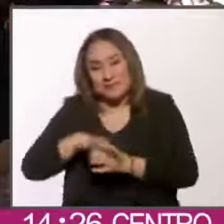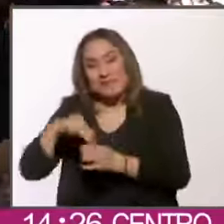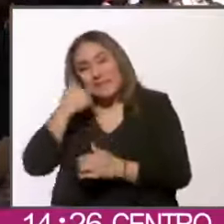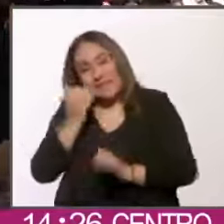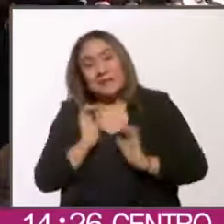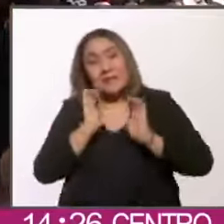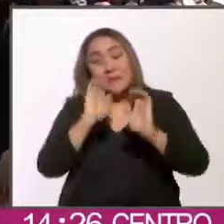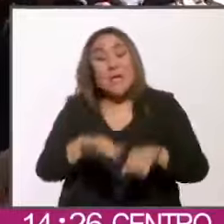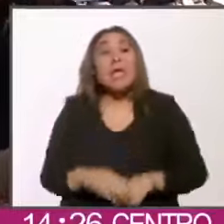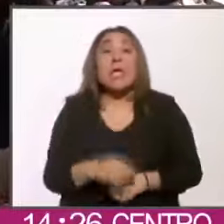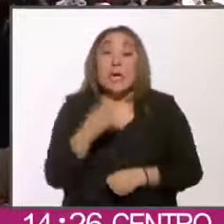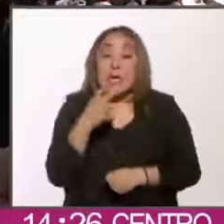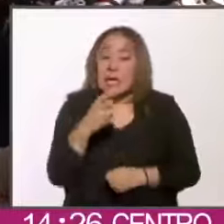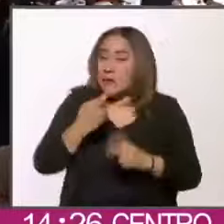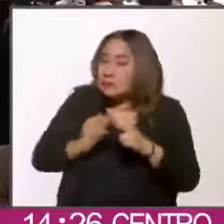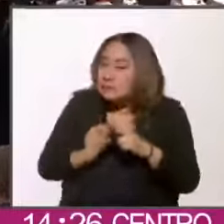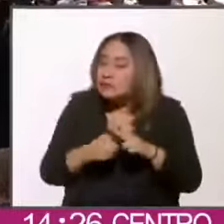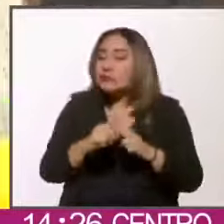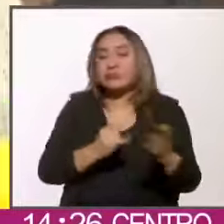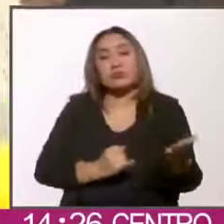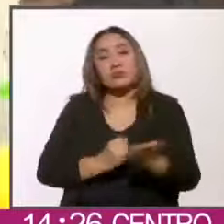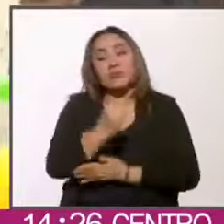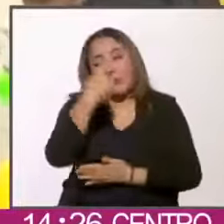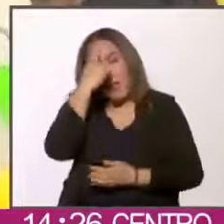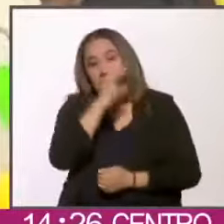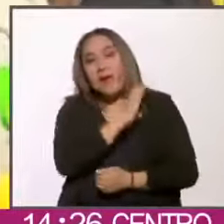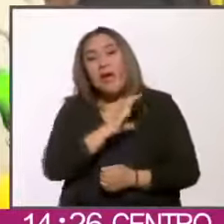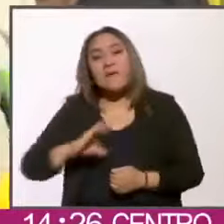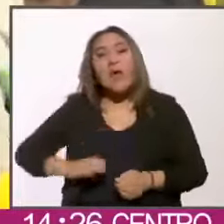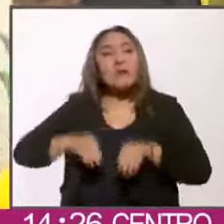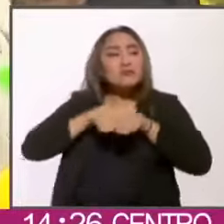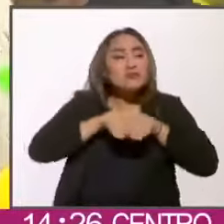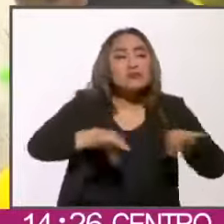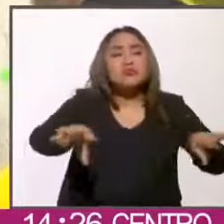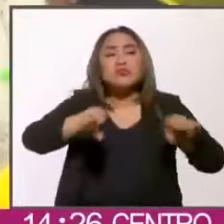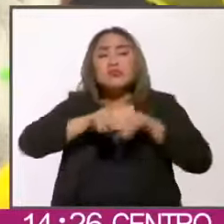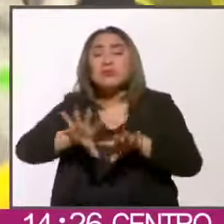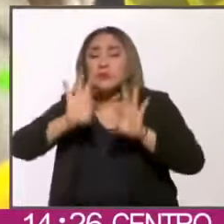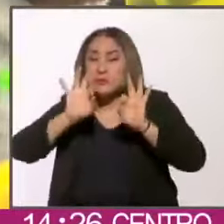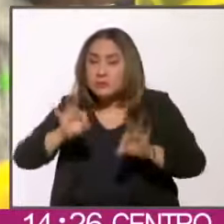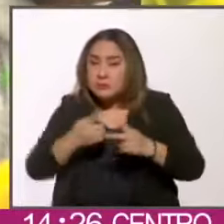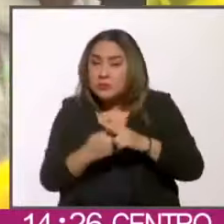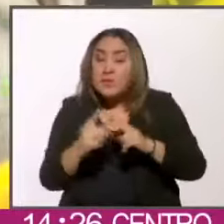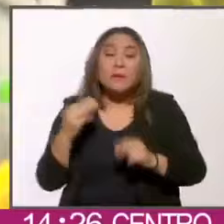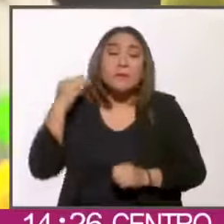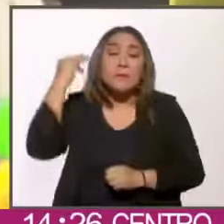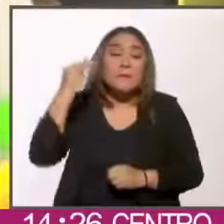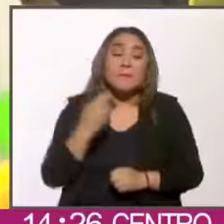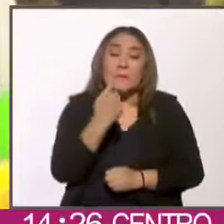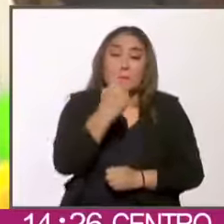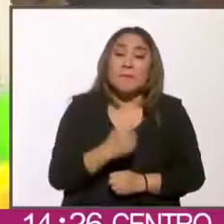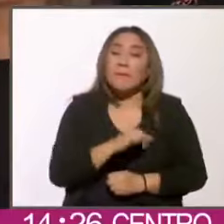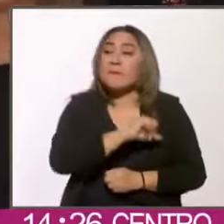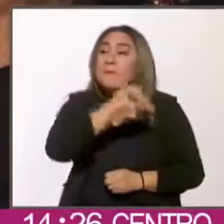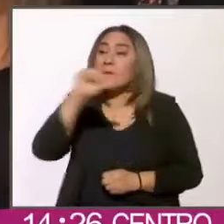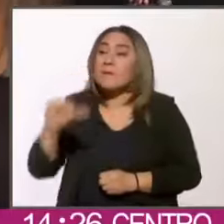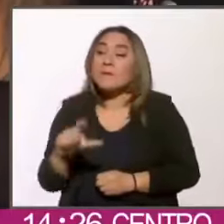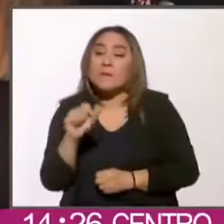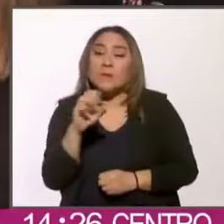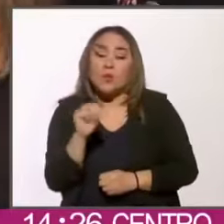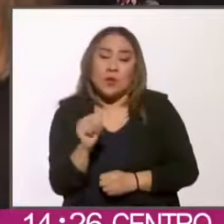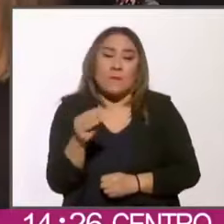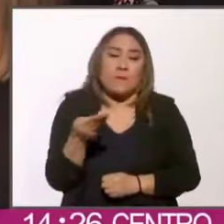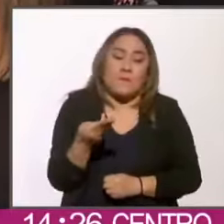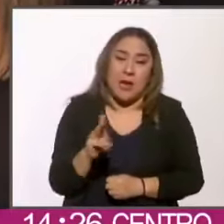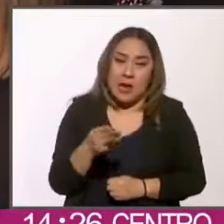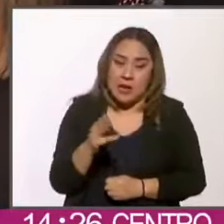entonces comenzará formalmente la campaña. Será del día 1 de marzo al 29 de mayo, aunque